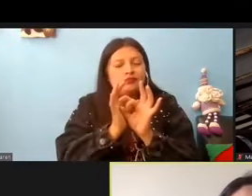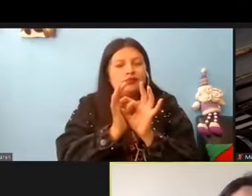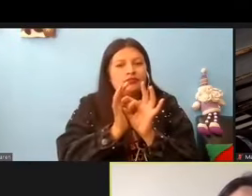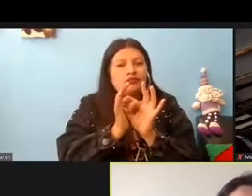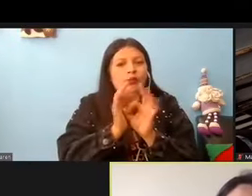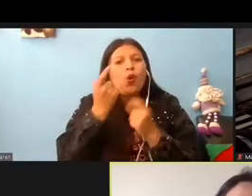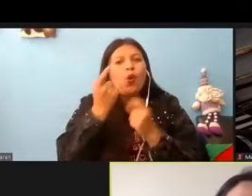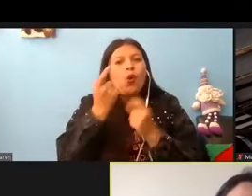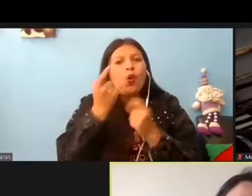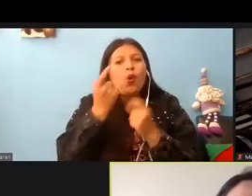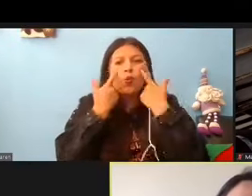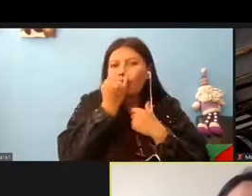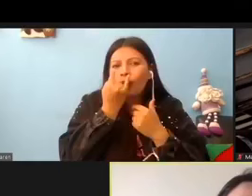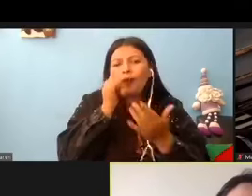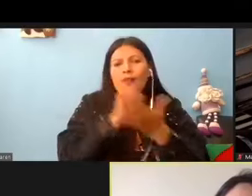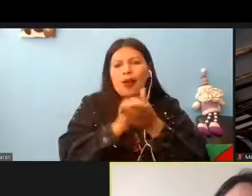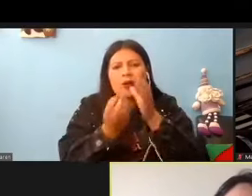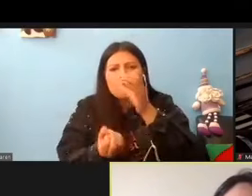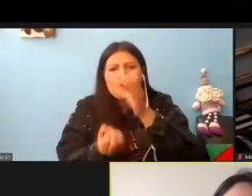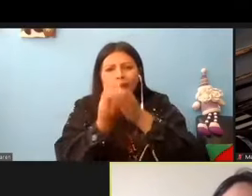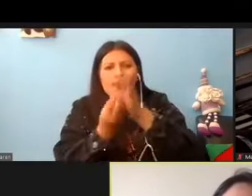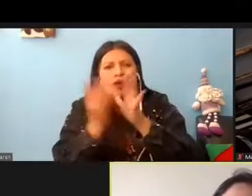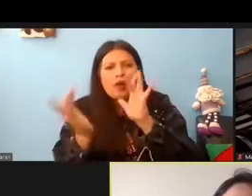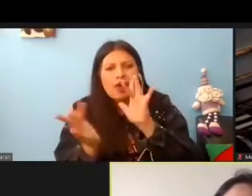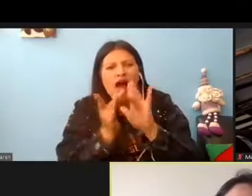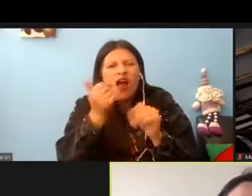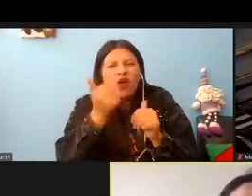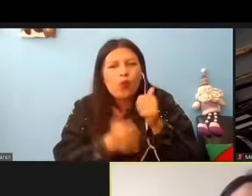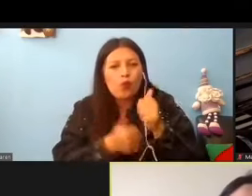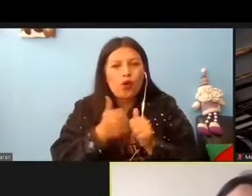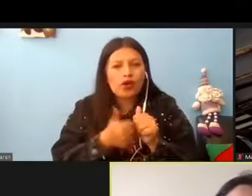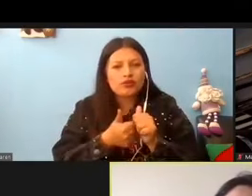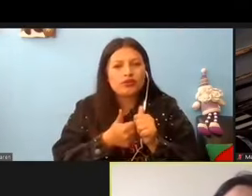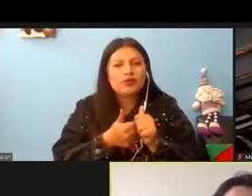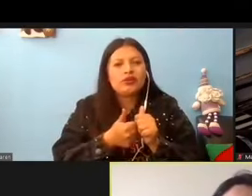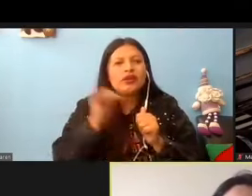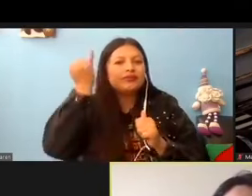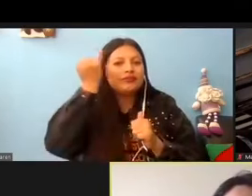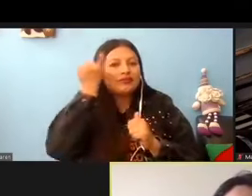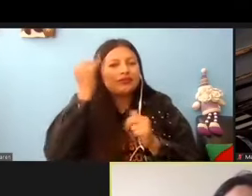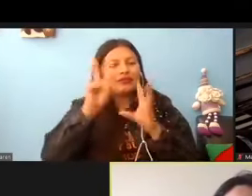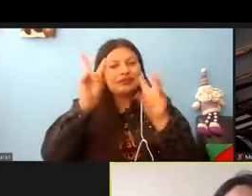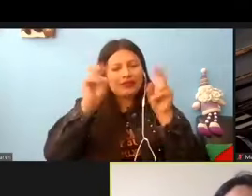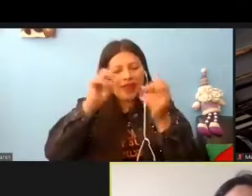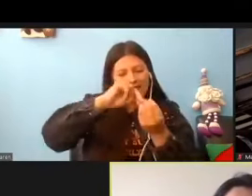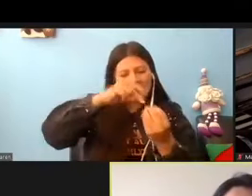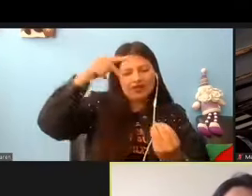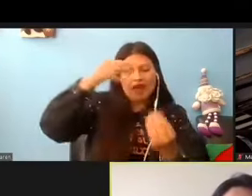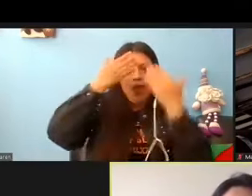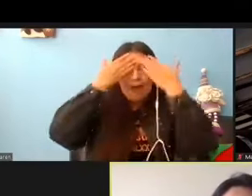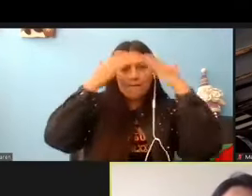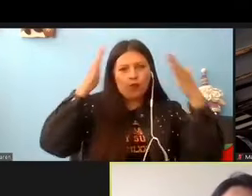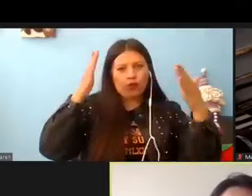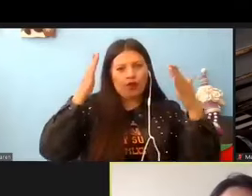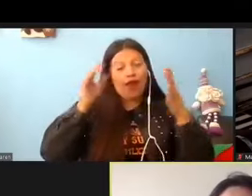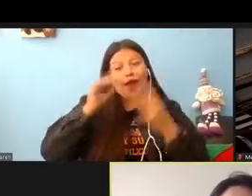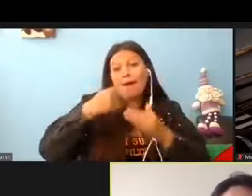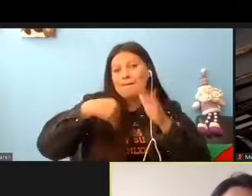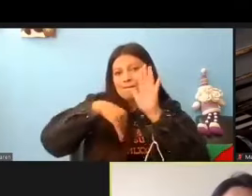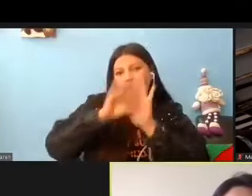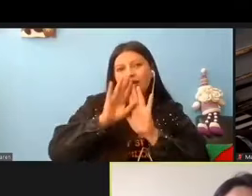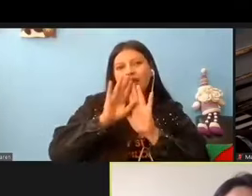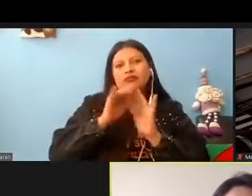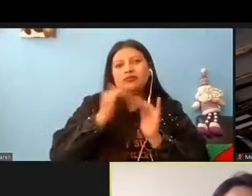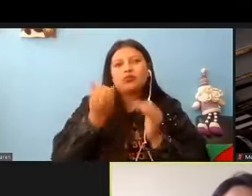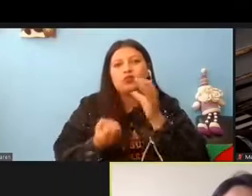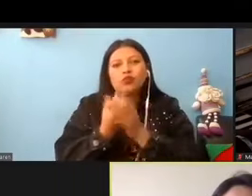muy interesante lo que se generó con respecto a la idea de la crisis democrática, pero sobre todo a esta